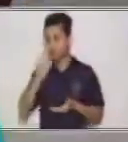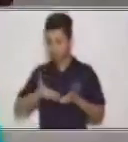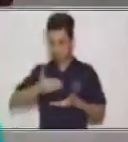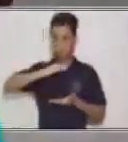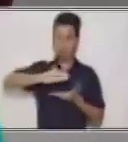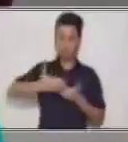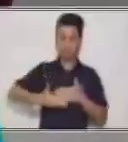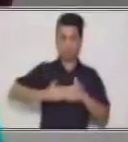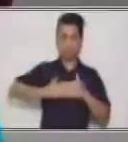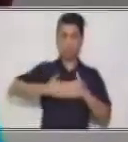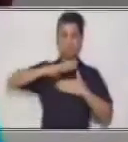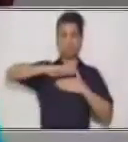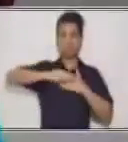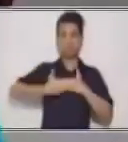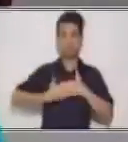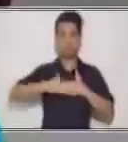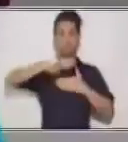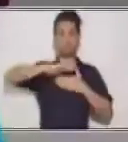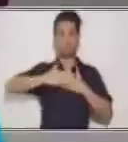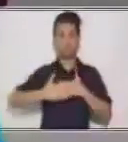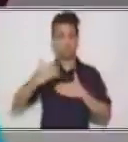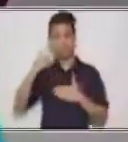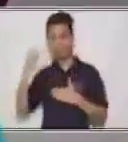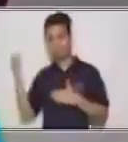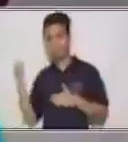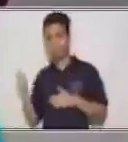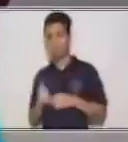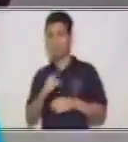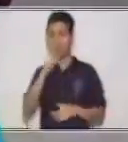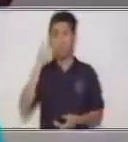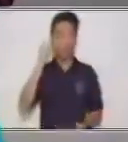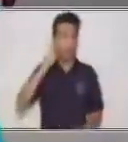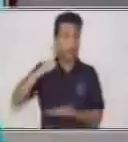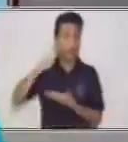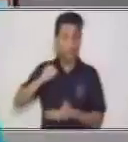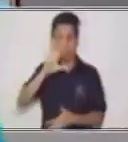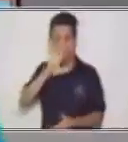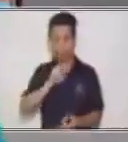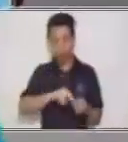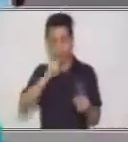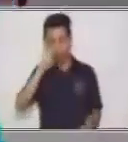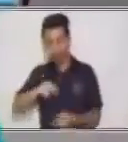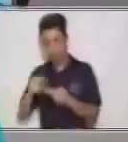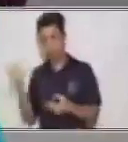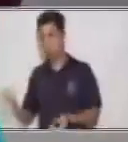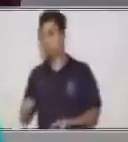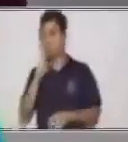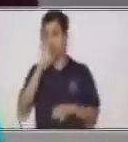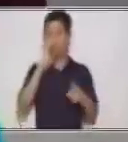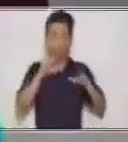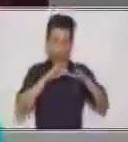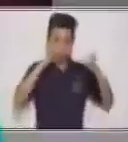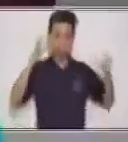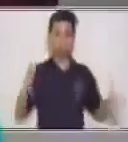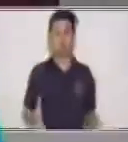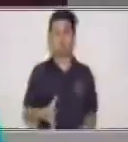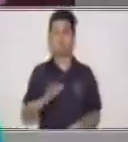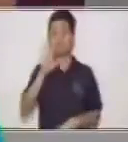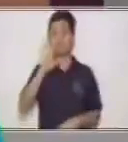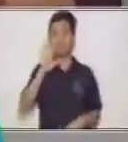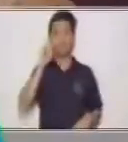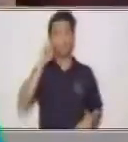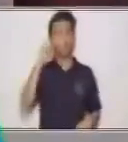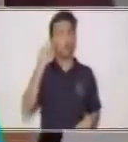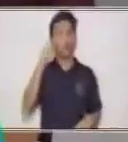un galón, 5 botellas, un garrafón, 5 galones. ¿Ves qué